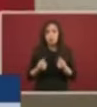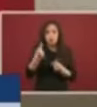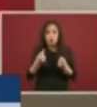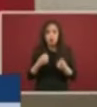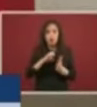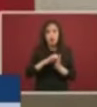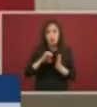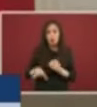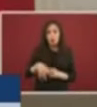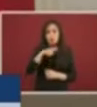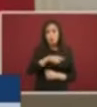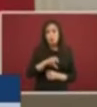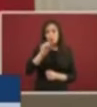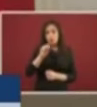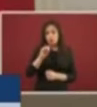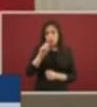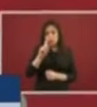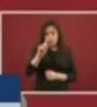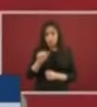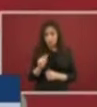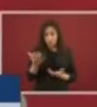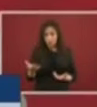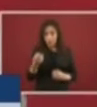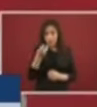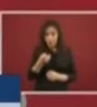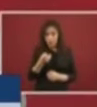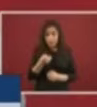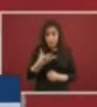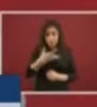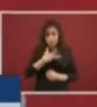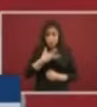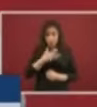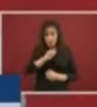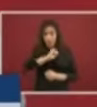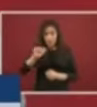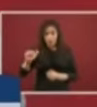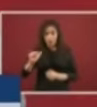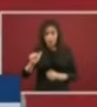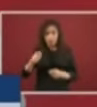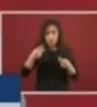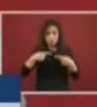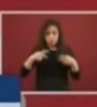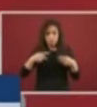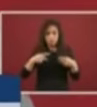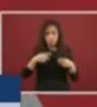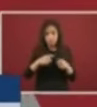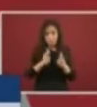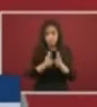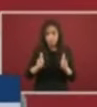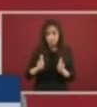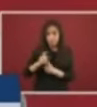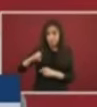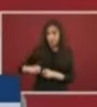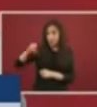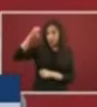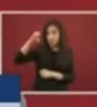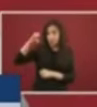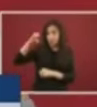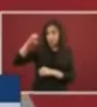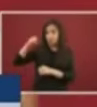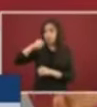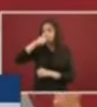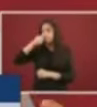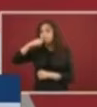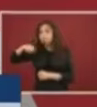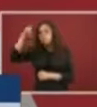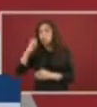Consejo de Salud General. Digamos que estamos a una semana de que inició de manera más intensiva las acciones, y dado que el